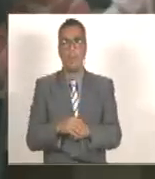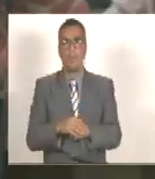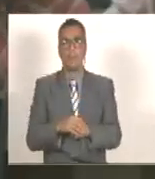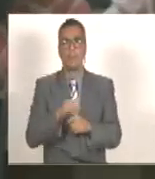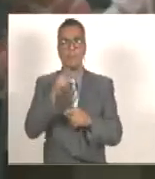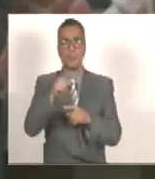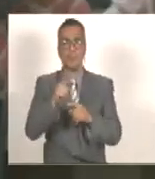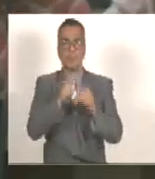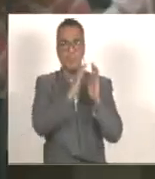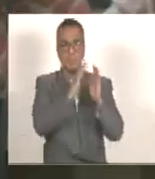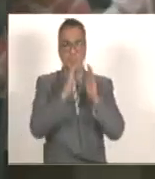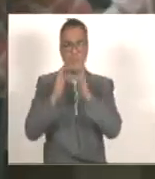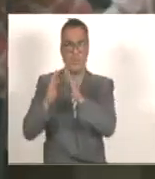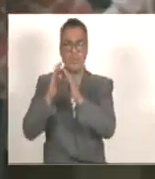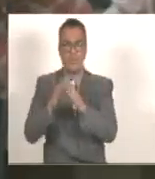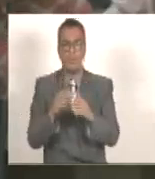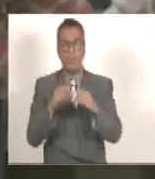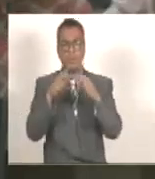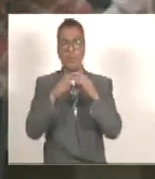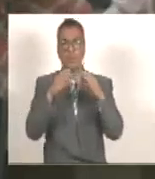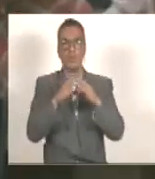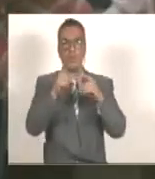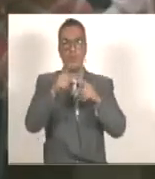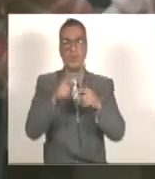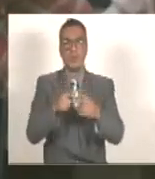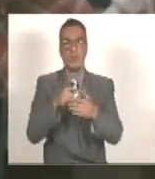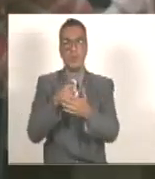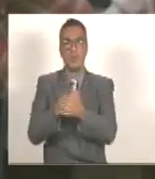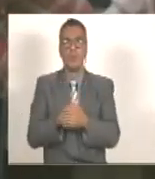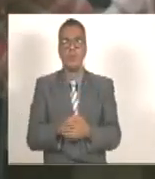ha organizado una doctrina de Estado